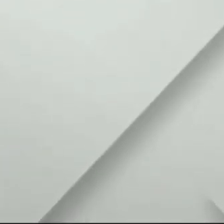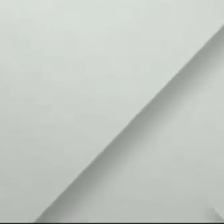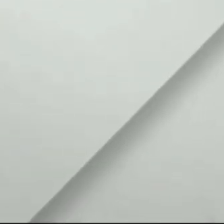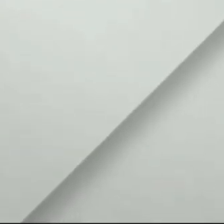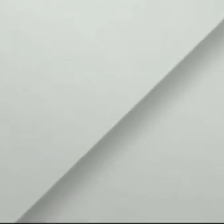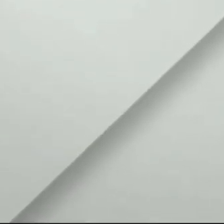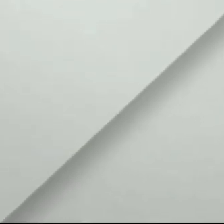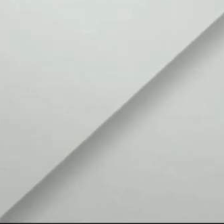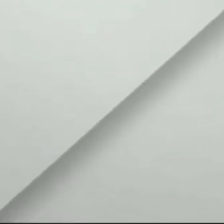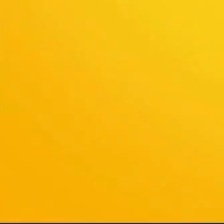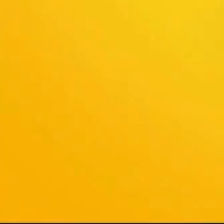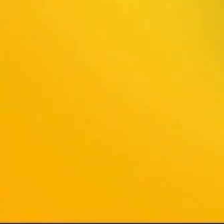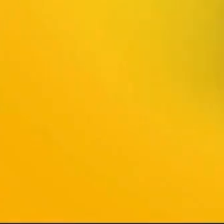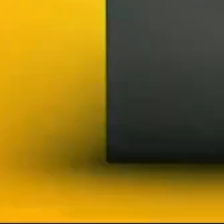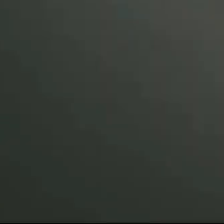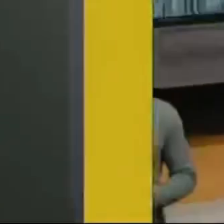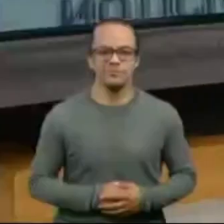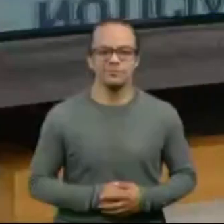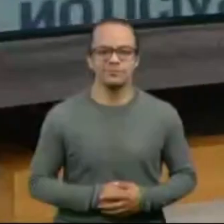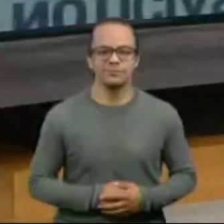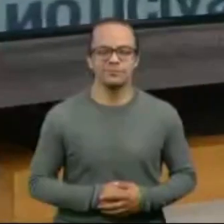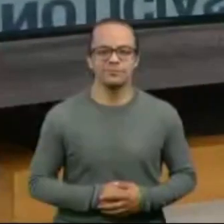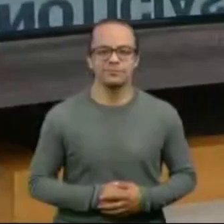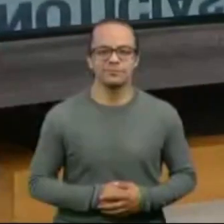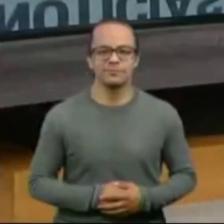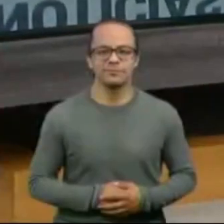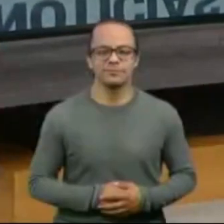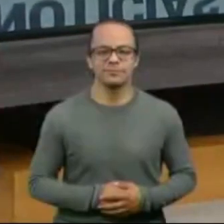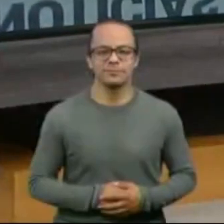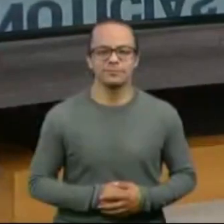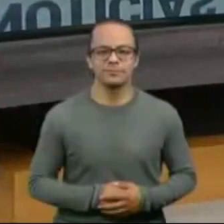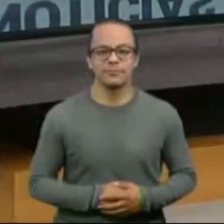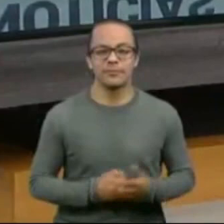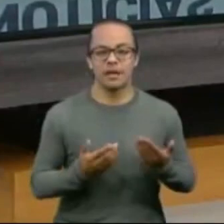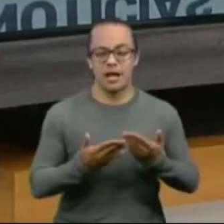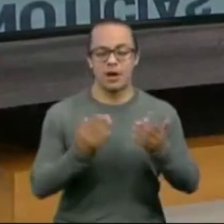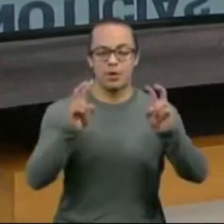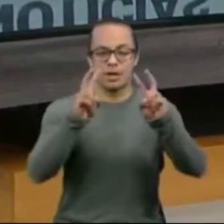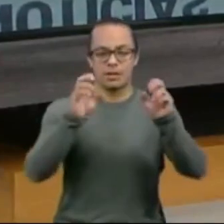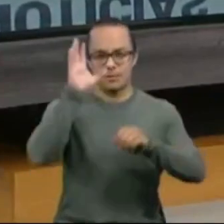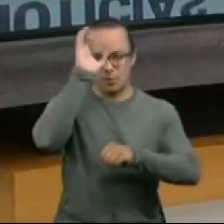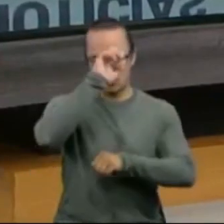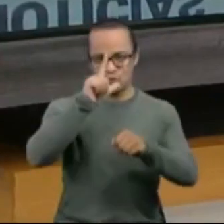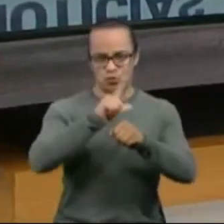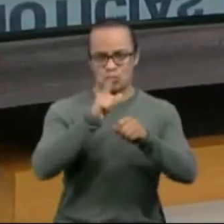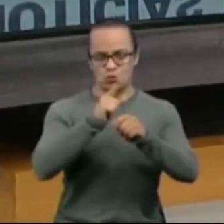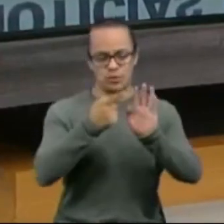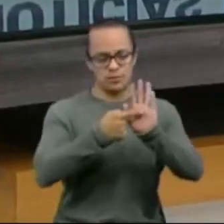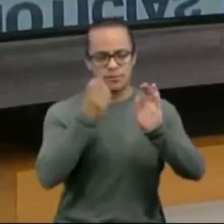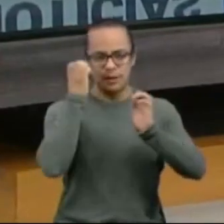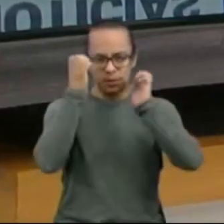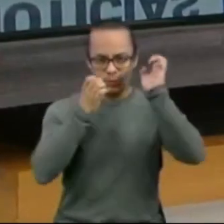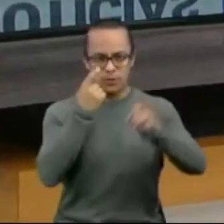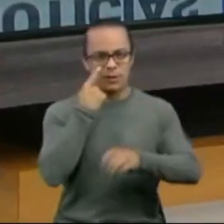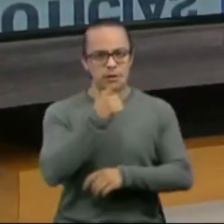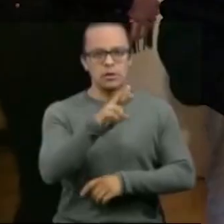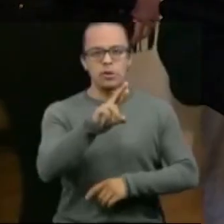AMX Noticias. Y hoy Roberto Bobby Flori nos platica sobre la exposición Rodrigo Pimentel.